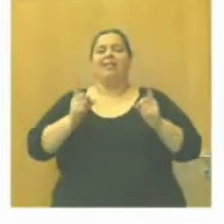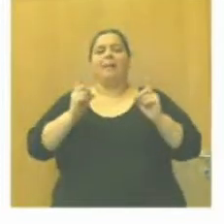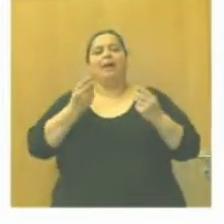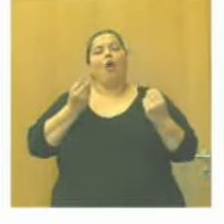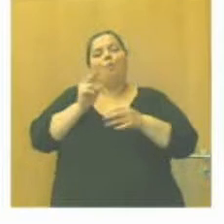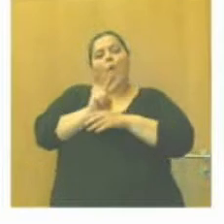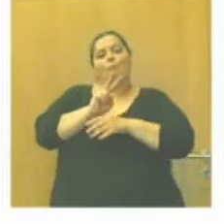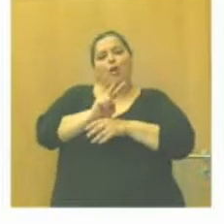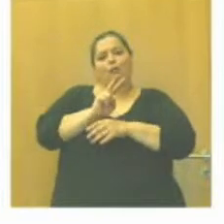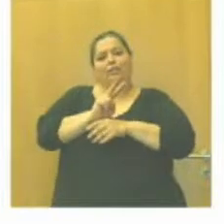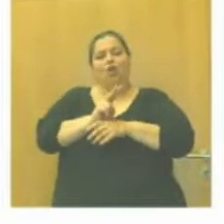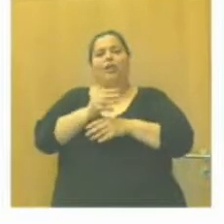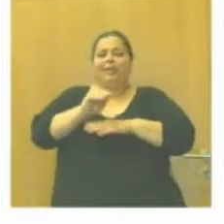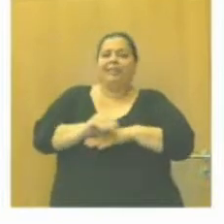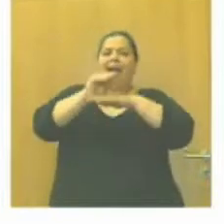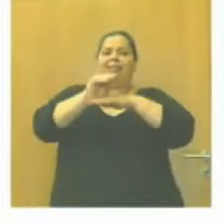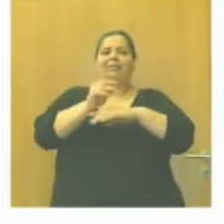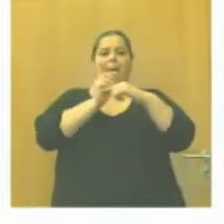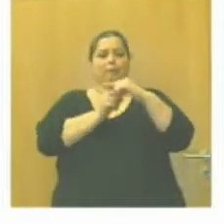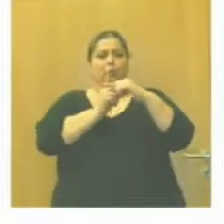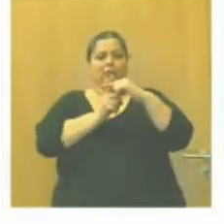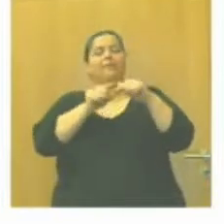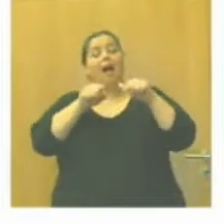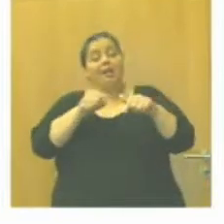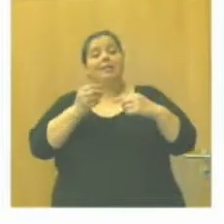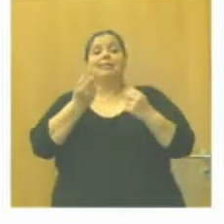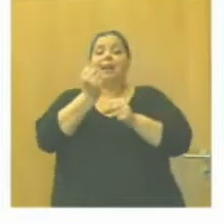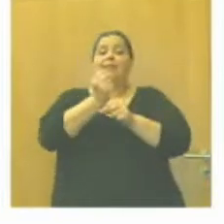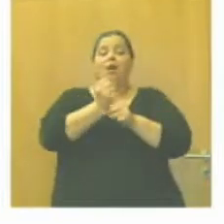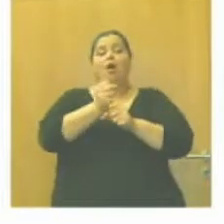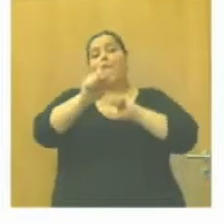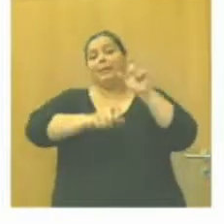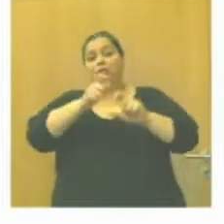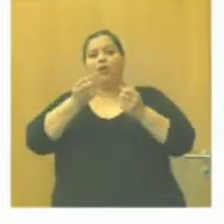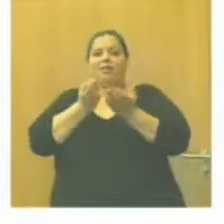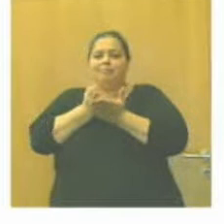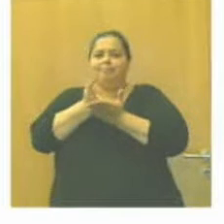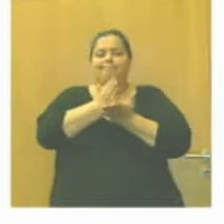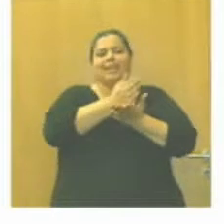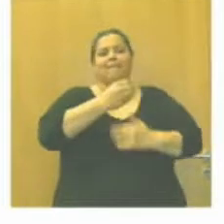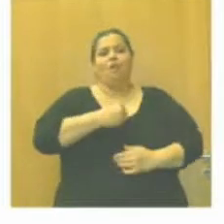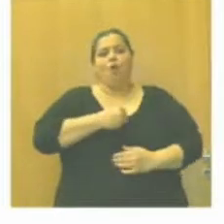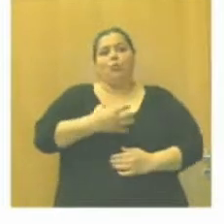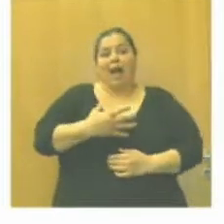protección y crianza positiva. Y se trabajó con facilitadores que eran trabajadores comunitarios y voluntarios y tenía